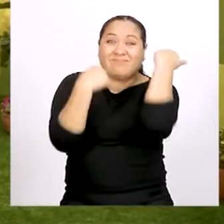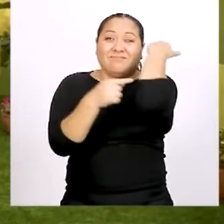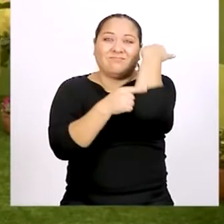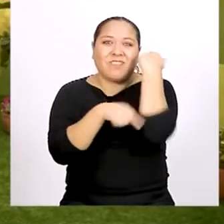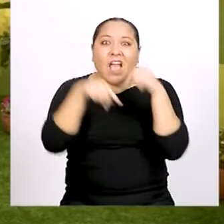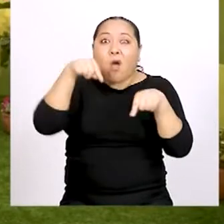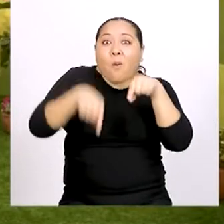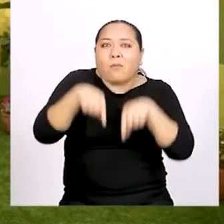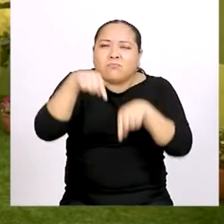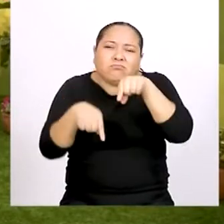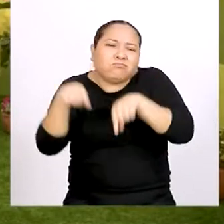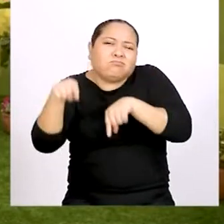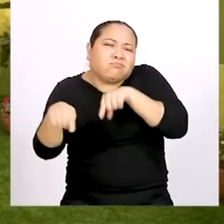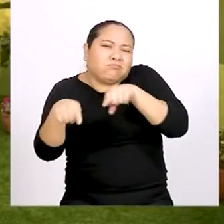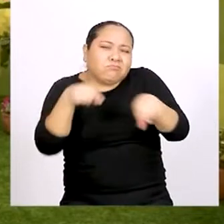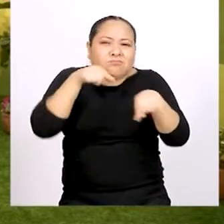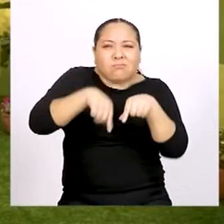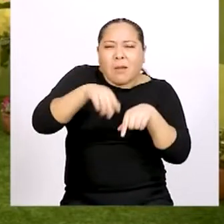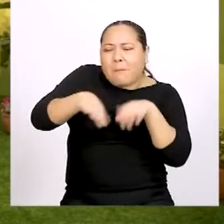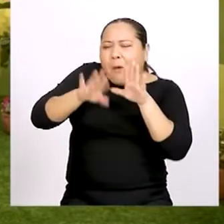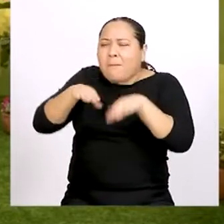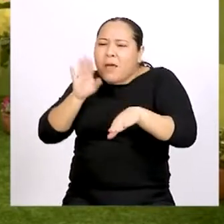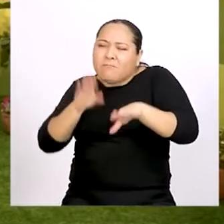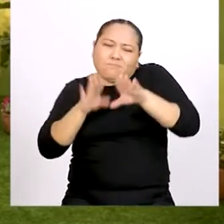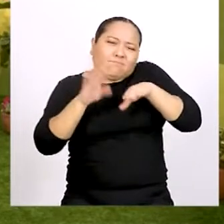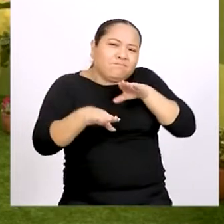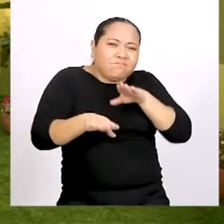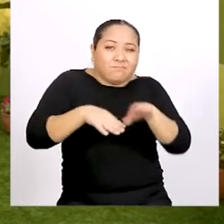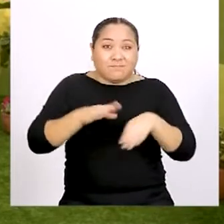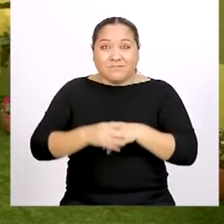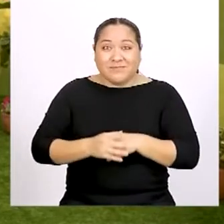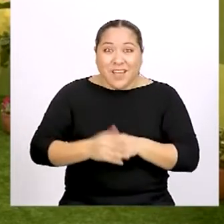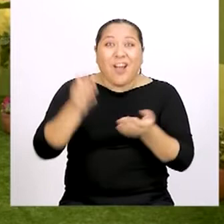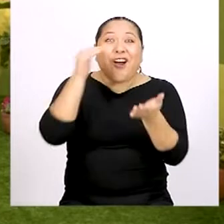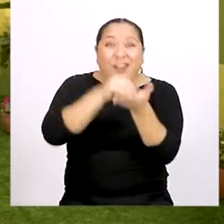frente, sacude los pies.